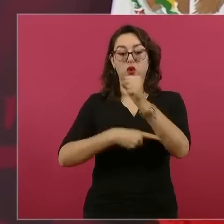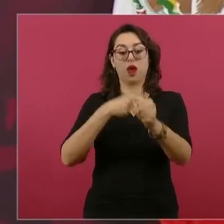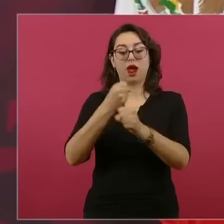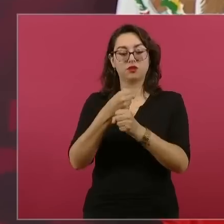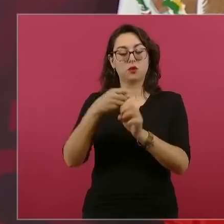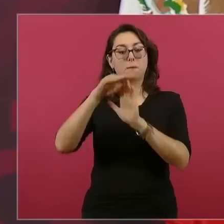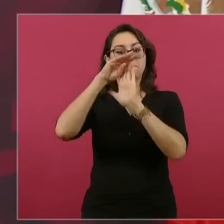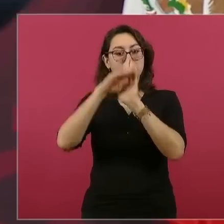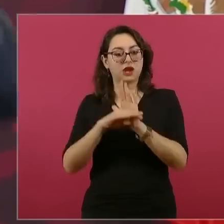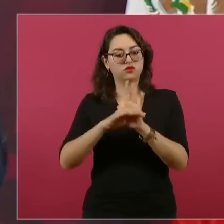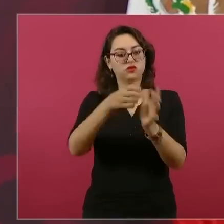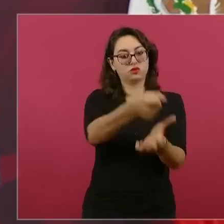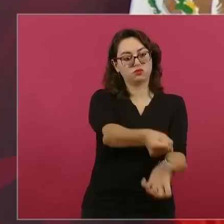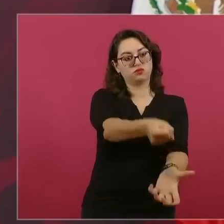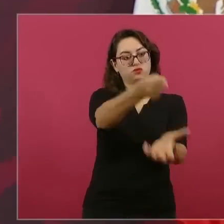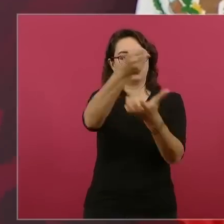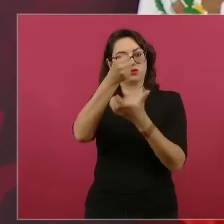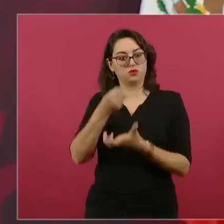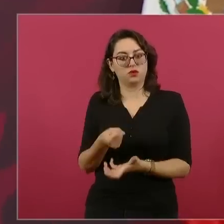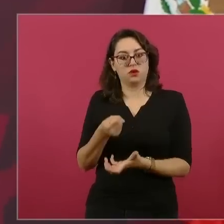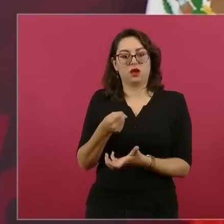de la montaña de Guerrero.